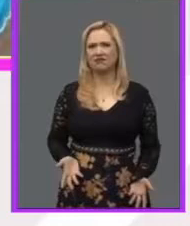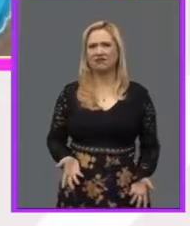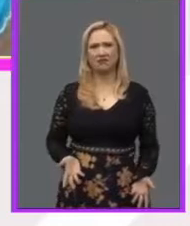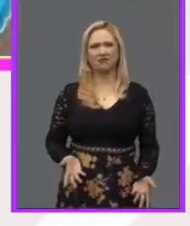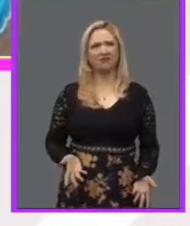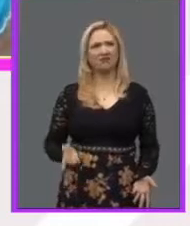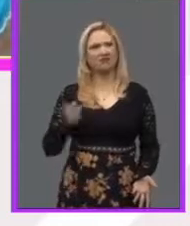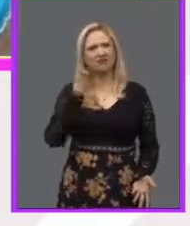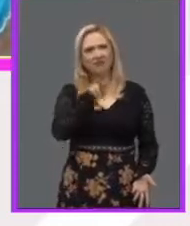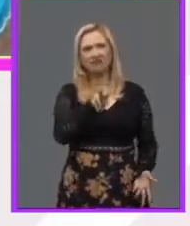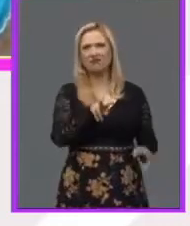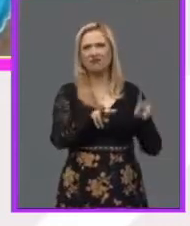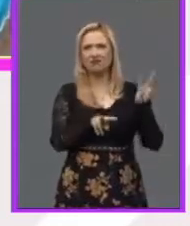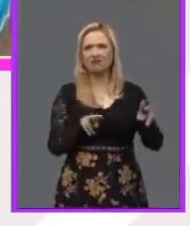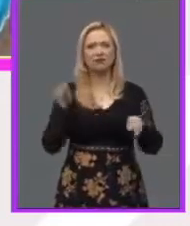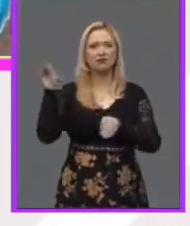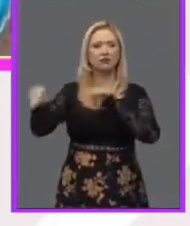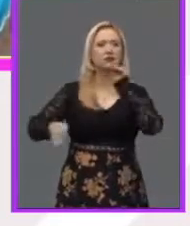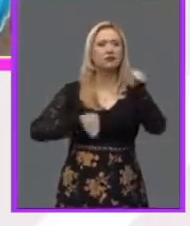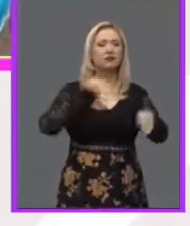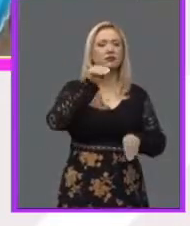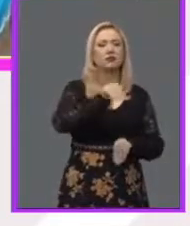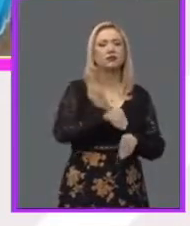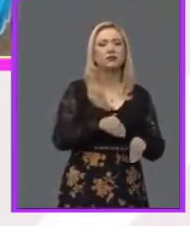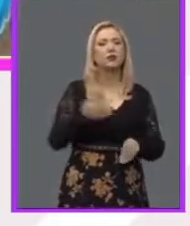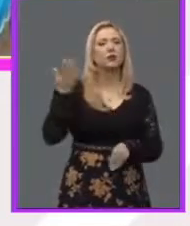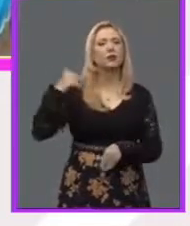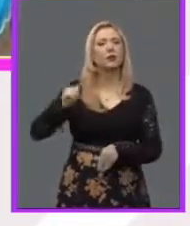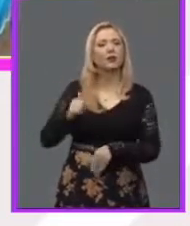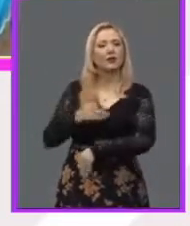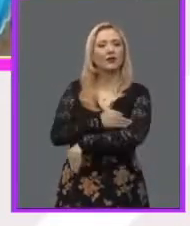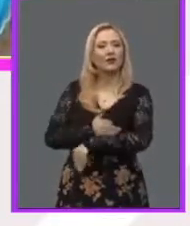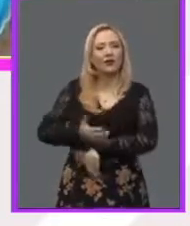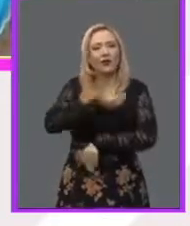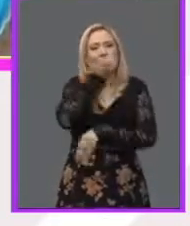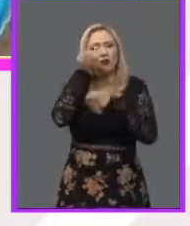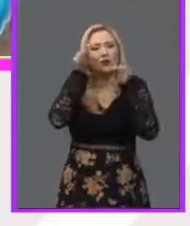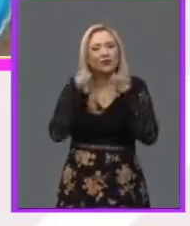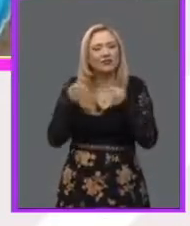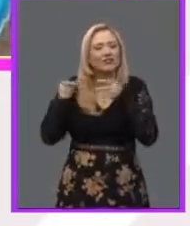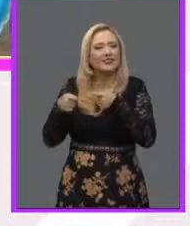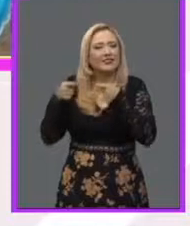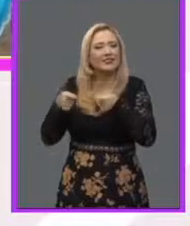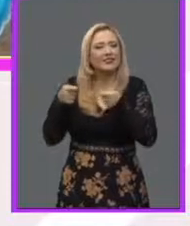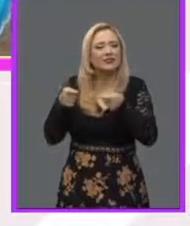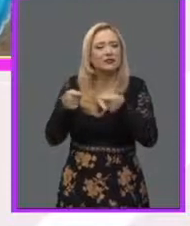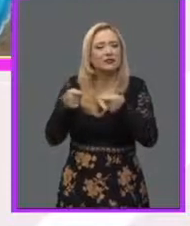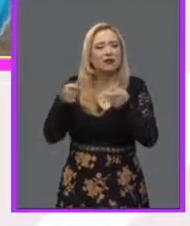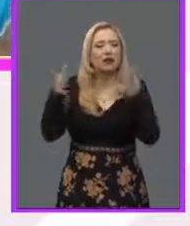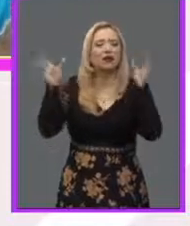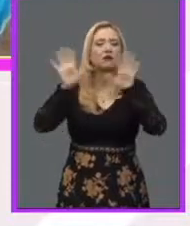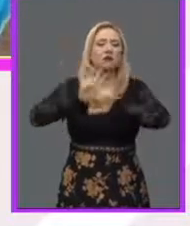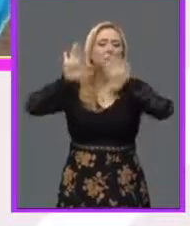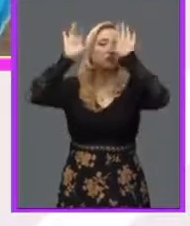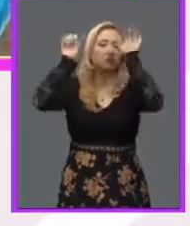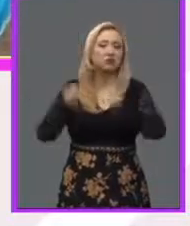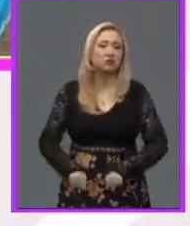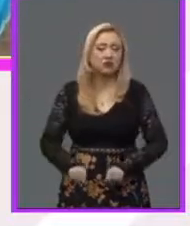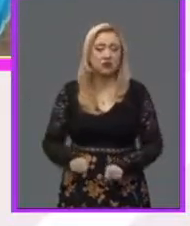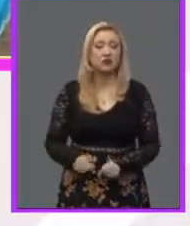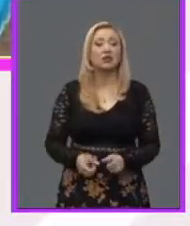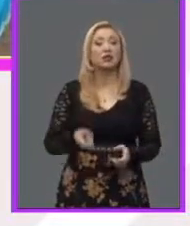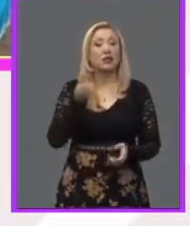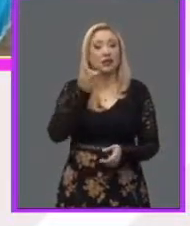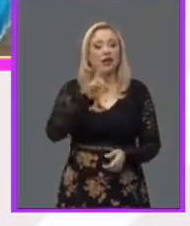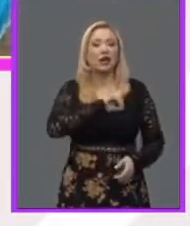mundo que empiezan a competir con negocios familiares que evidentemente no pueden competir con ellos, terminan cerrando y se terminan trasladando a las familias, aumentan los